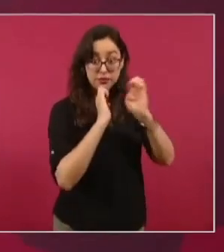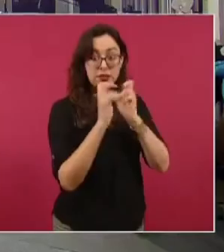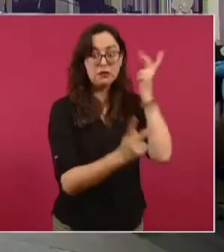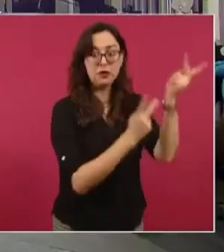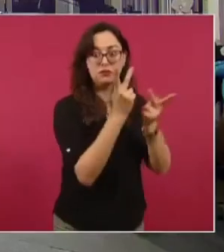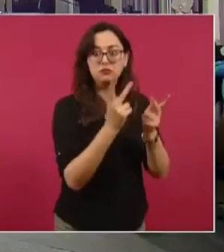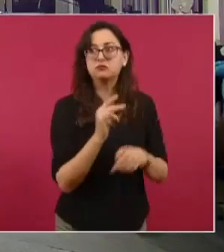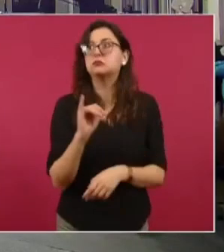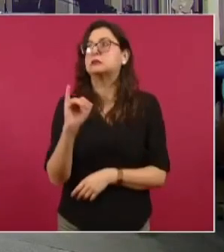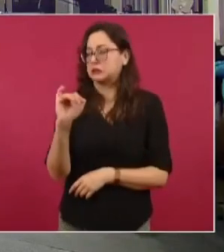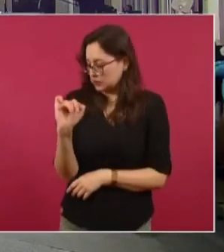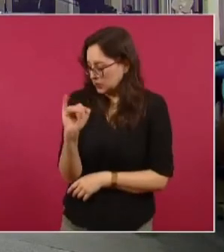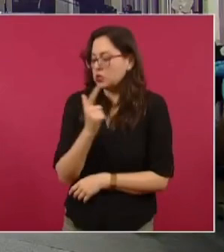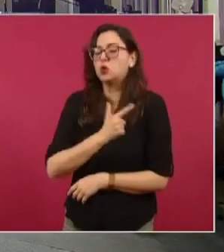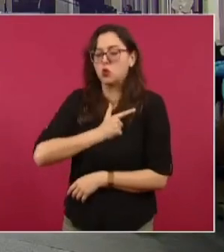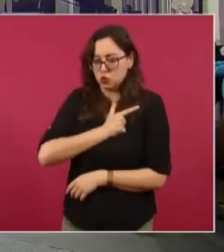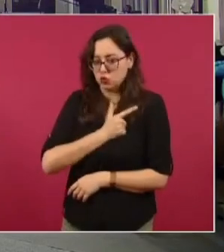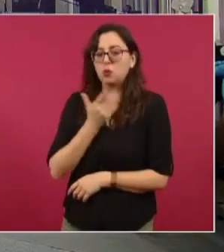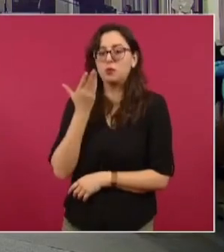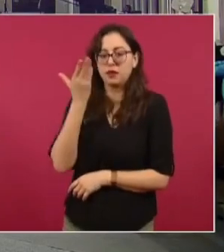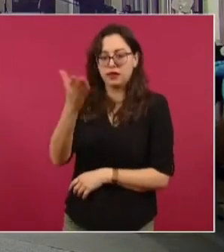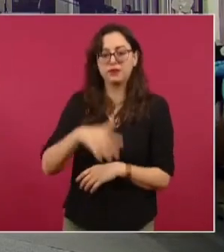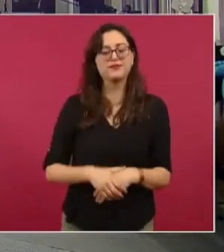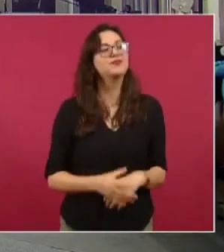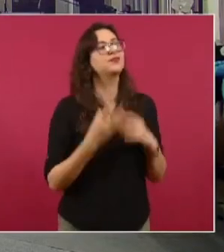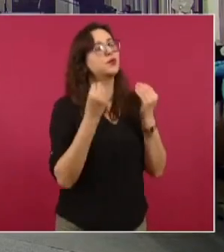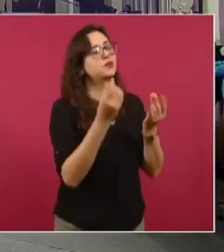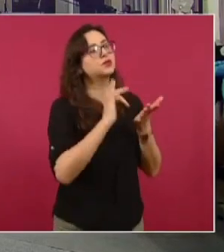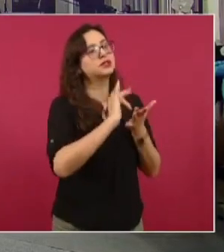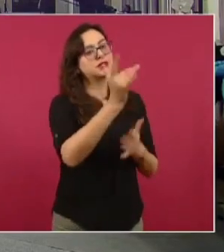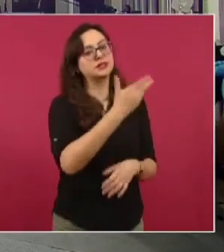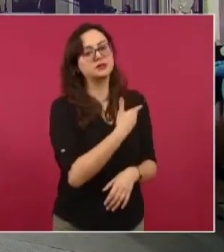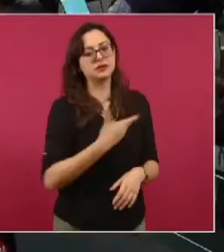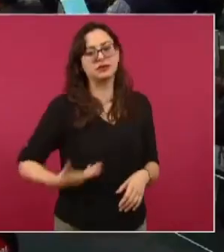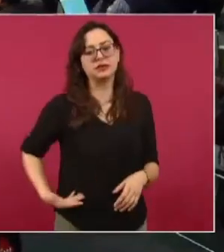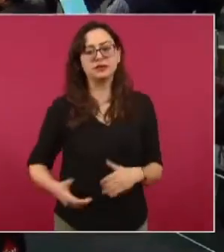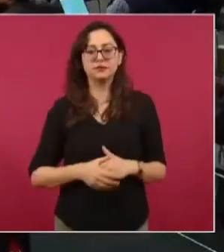y nos da mucho gusto que esté aquí con nosotros gracias presidente